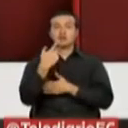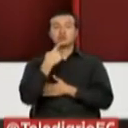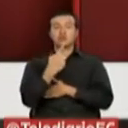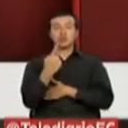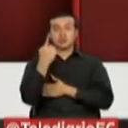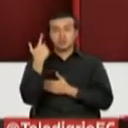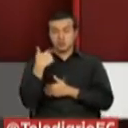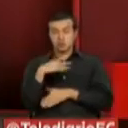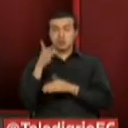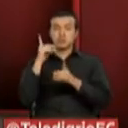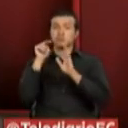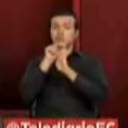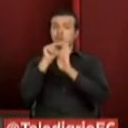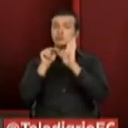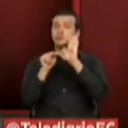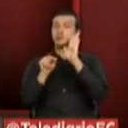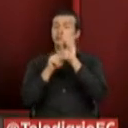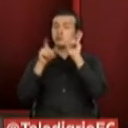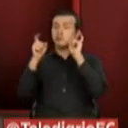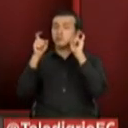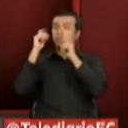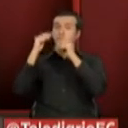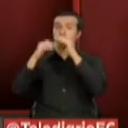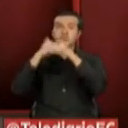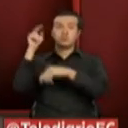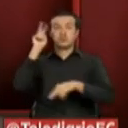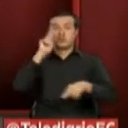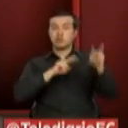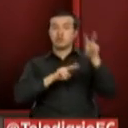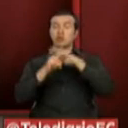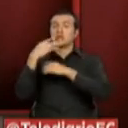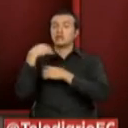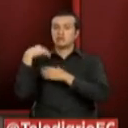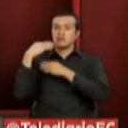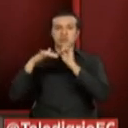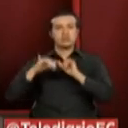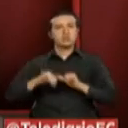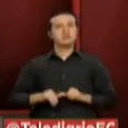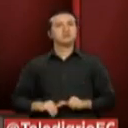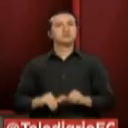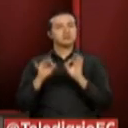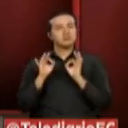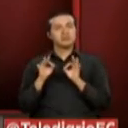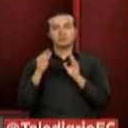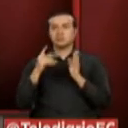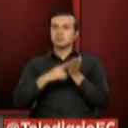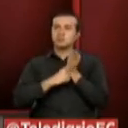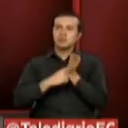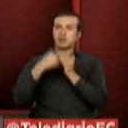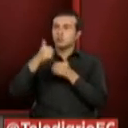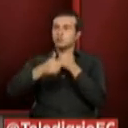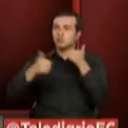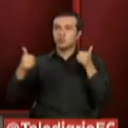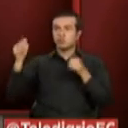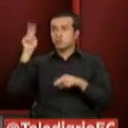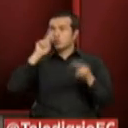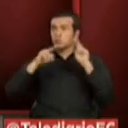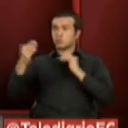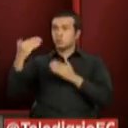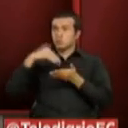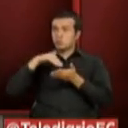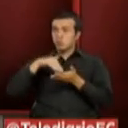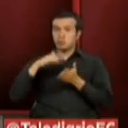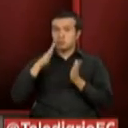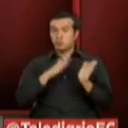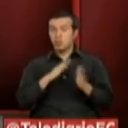para el efecto expedirá una normativa que regule el proceso de evaluación, garantizando el debido proceso, con audiencia a las autoridades evaluadas e incluyendo